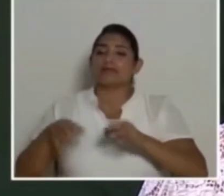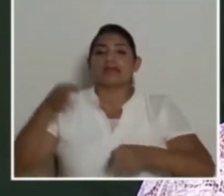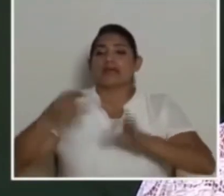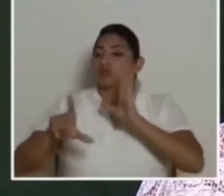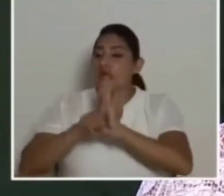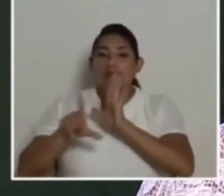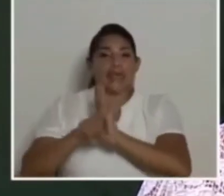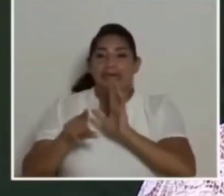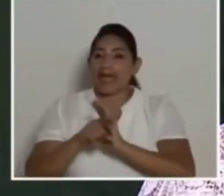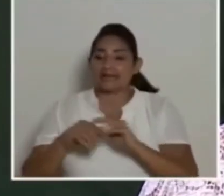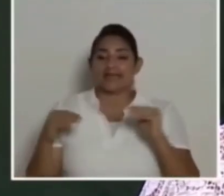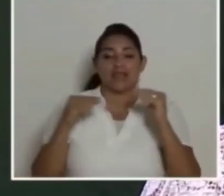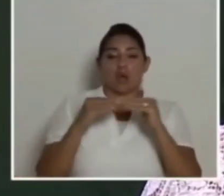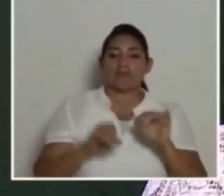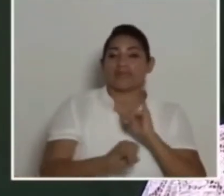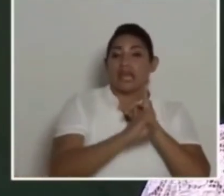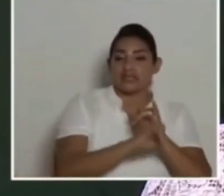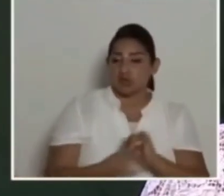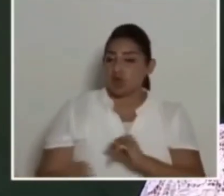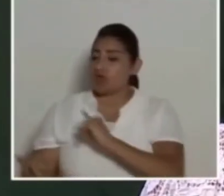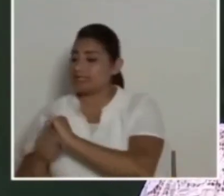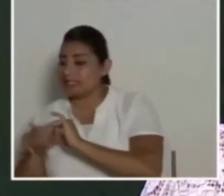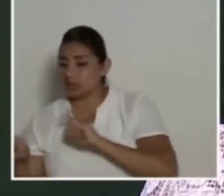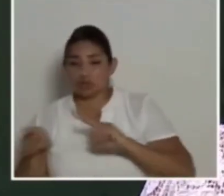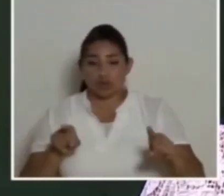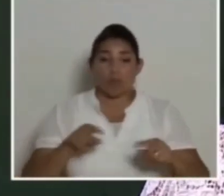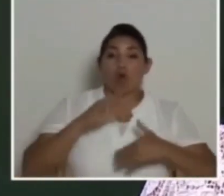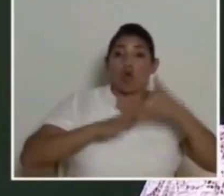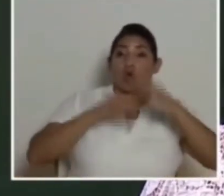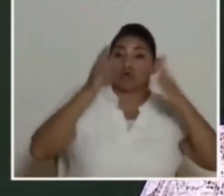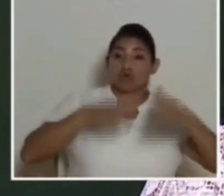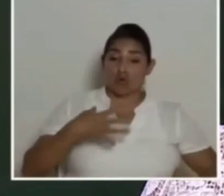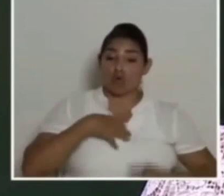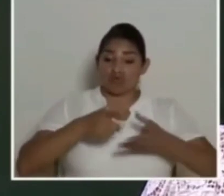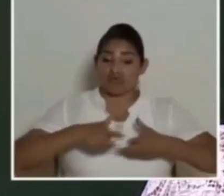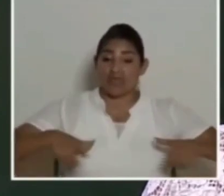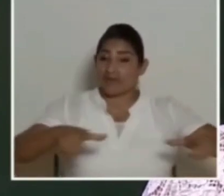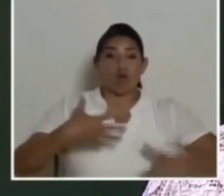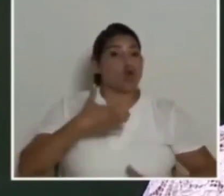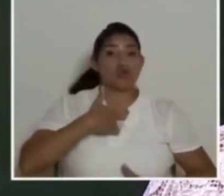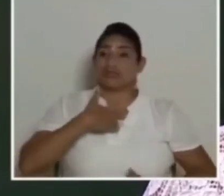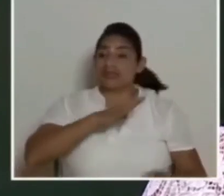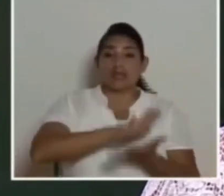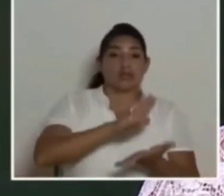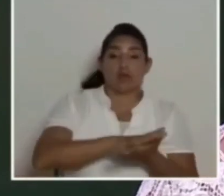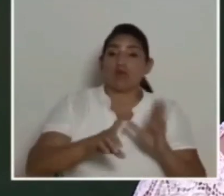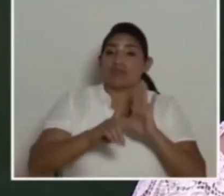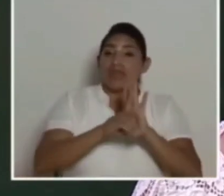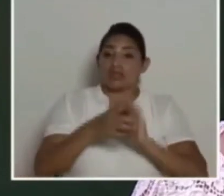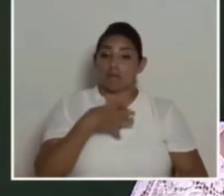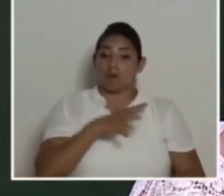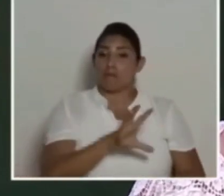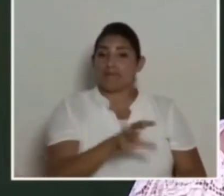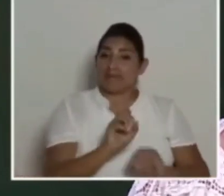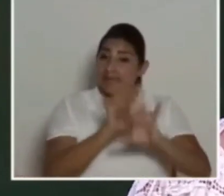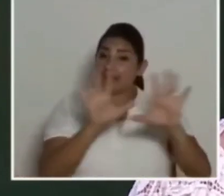legales y de competencia, porque construir en un terreno donde no se tienen los derechos de